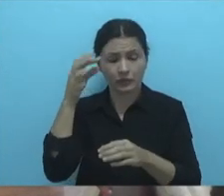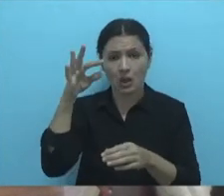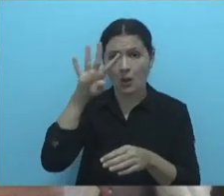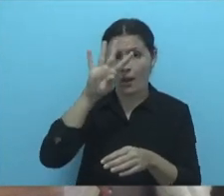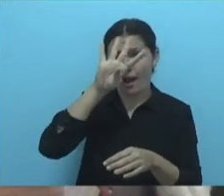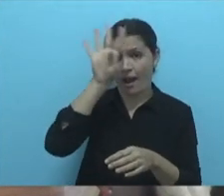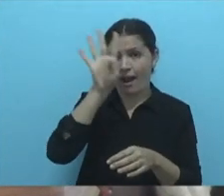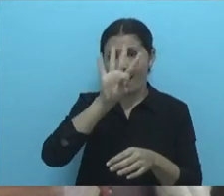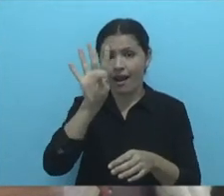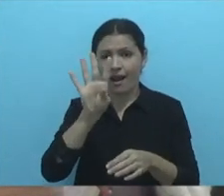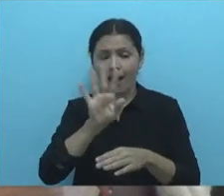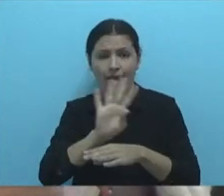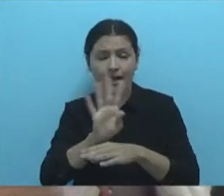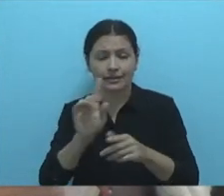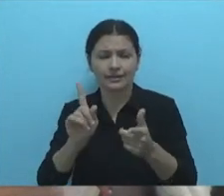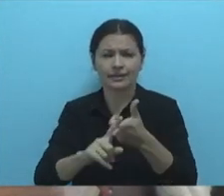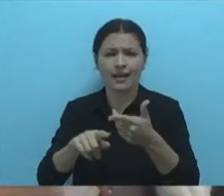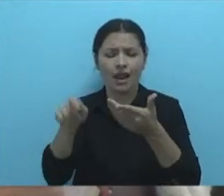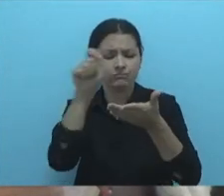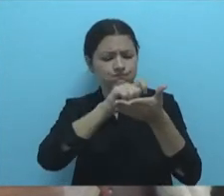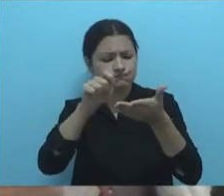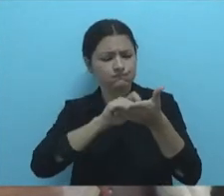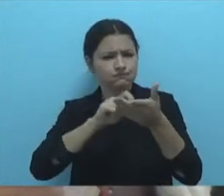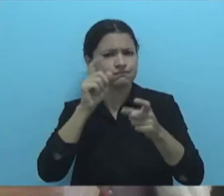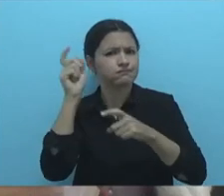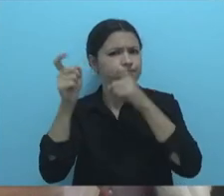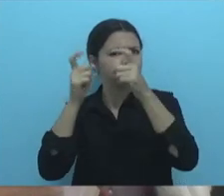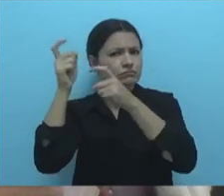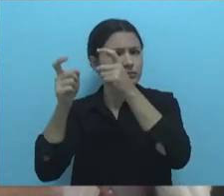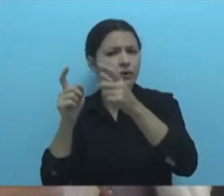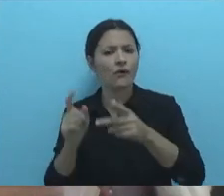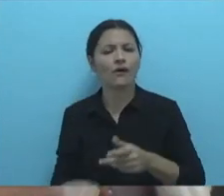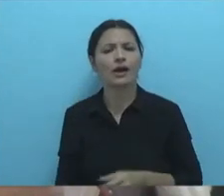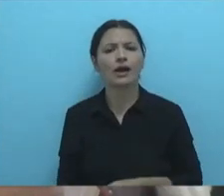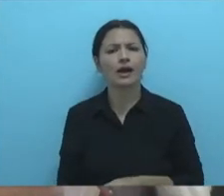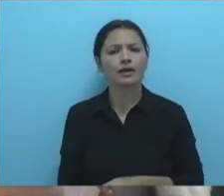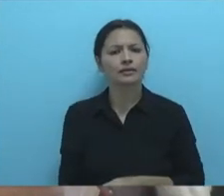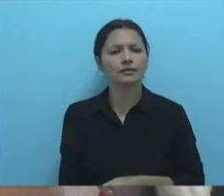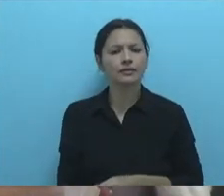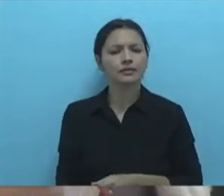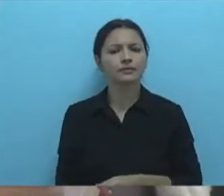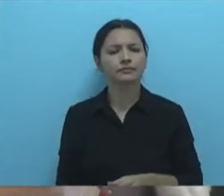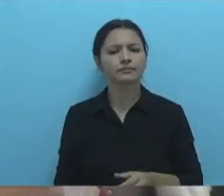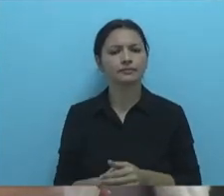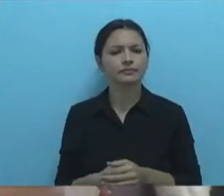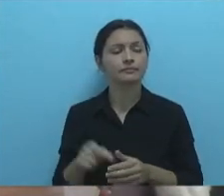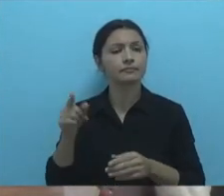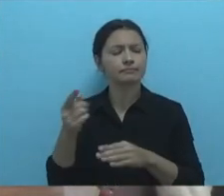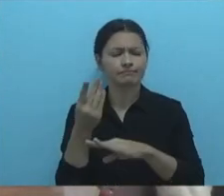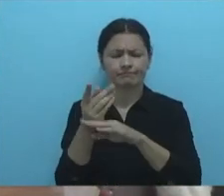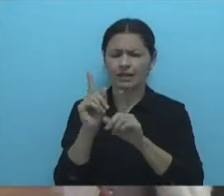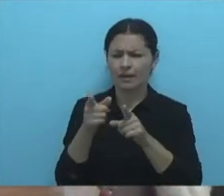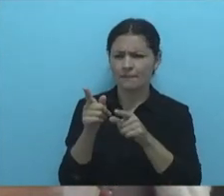y poetas de la historia de la humanidad y que nos honran a todos y que también fue el más